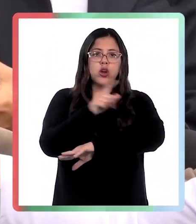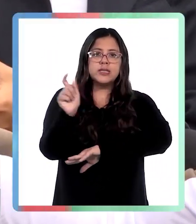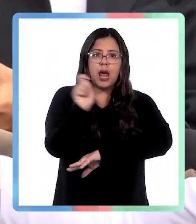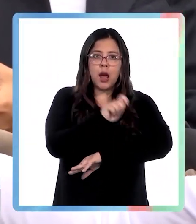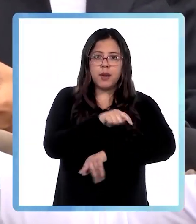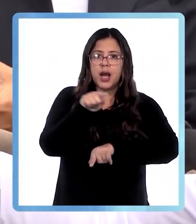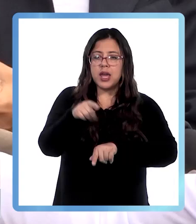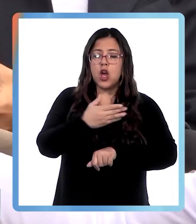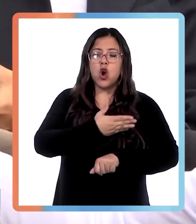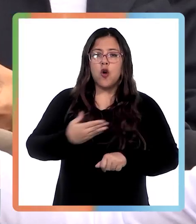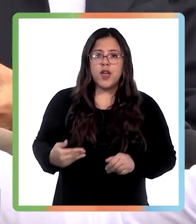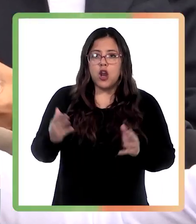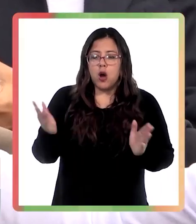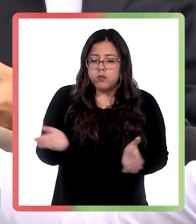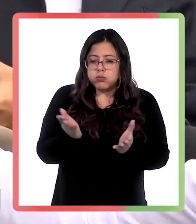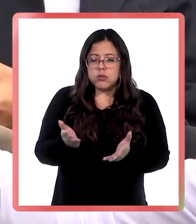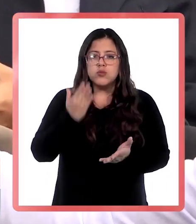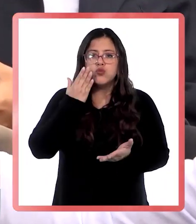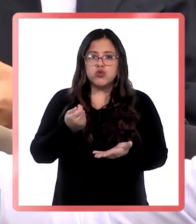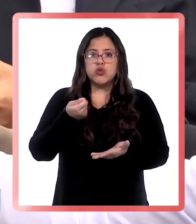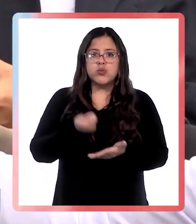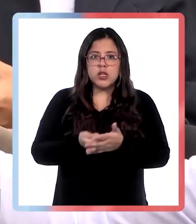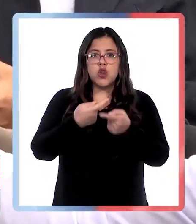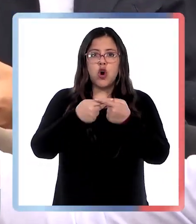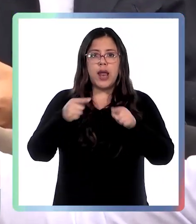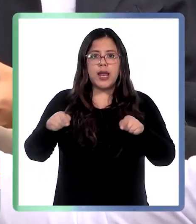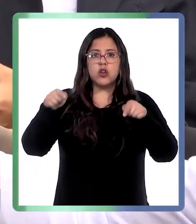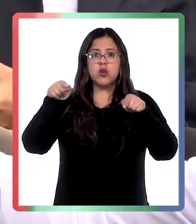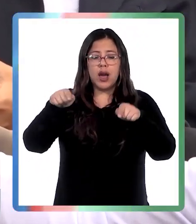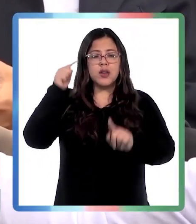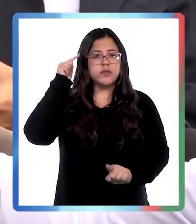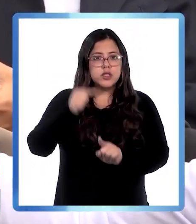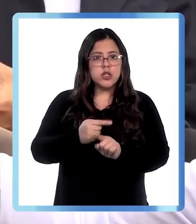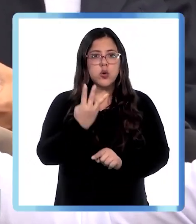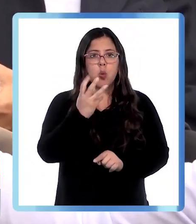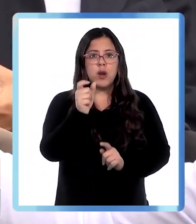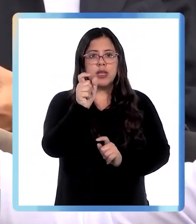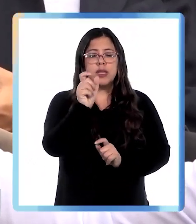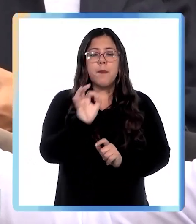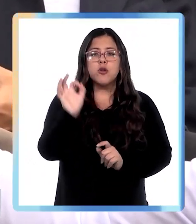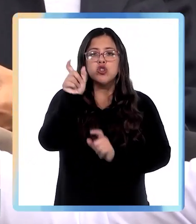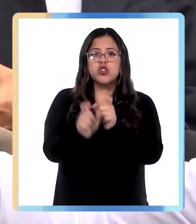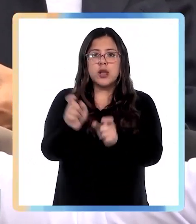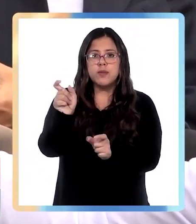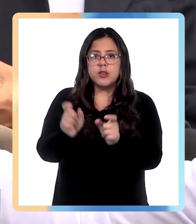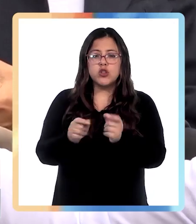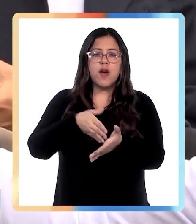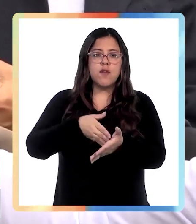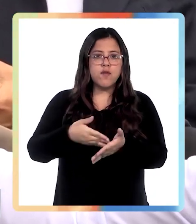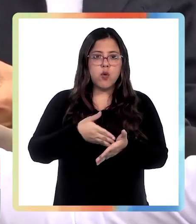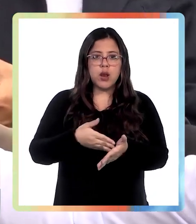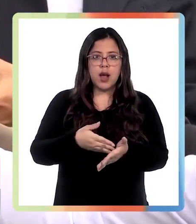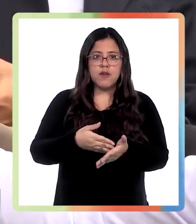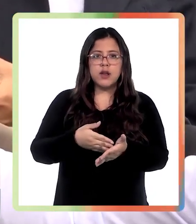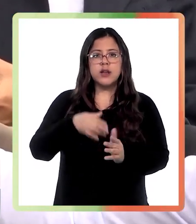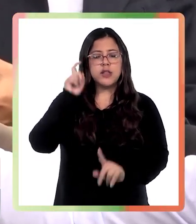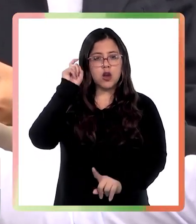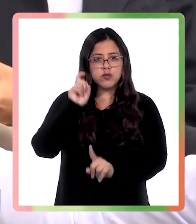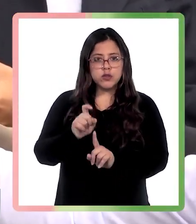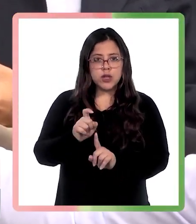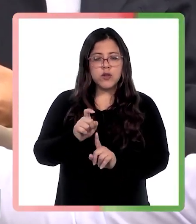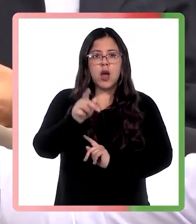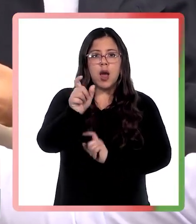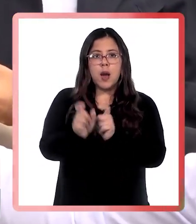tanto el gobierno está promoviendo un subsidio eléctrico está dirigido al 40% de las personas más vulnerables tienen